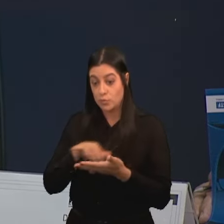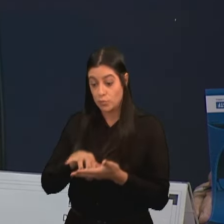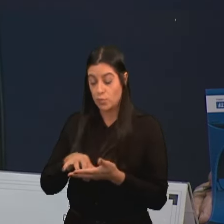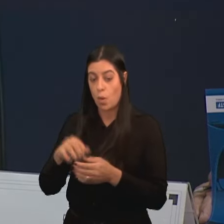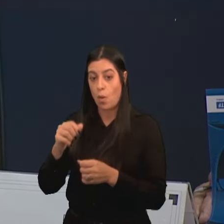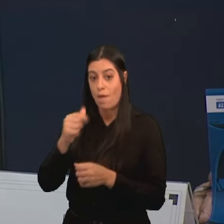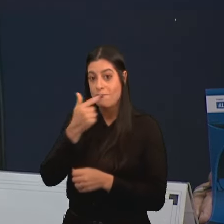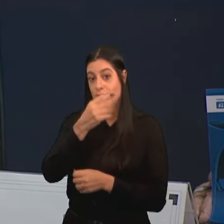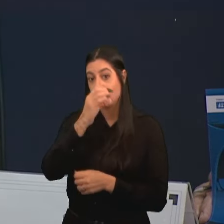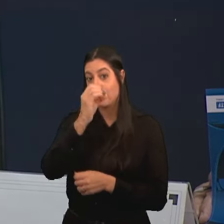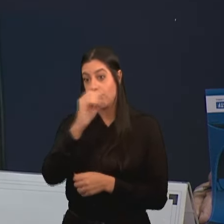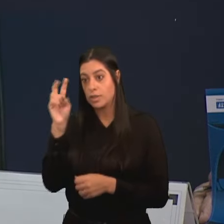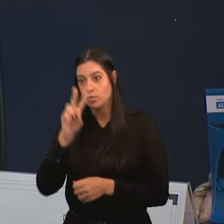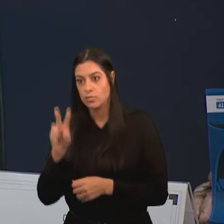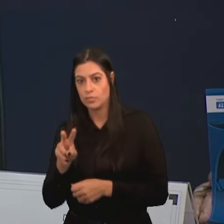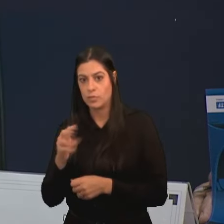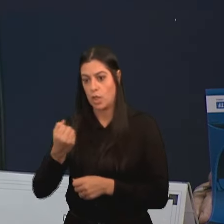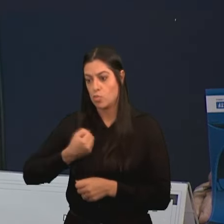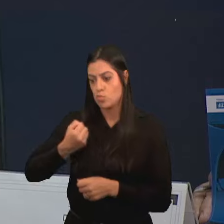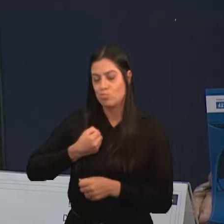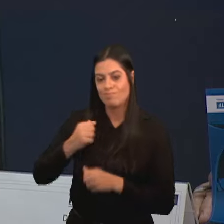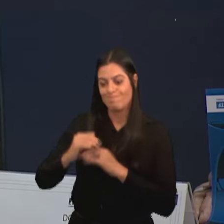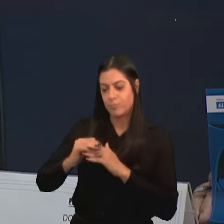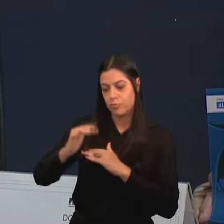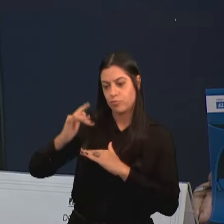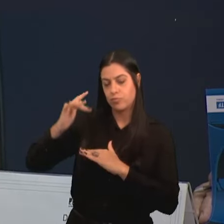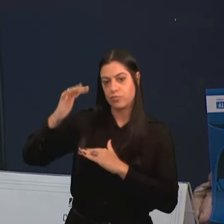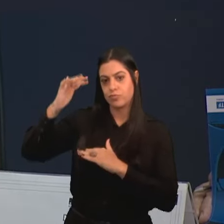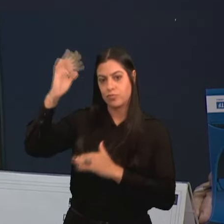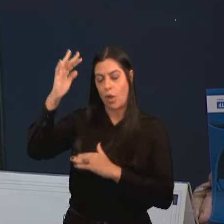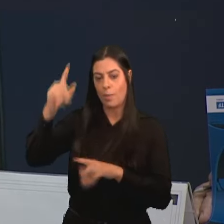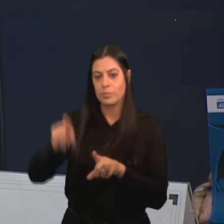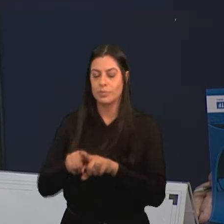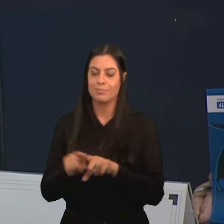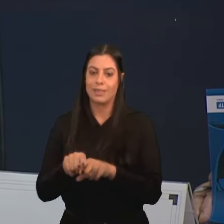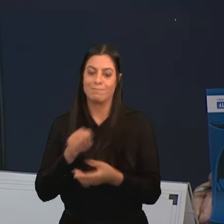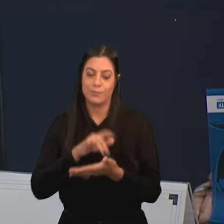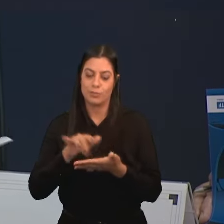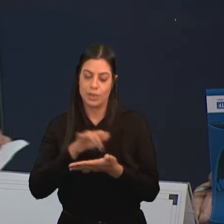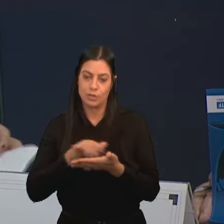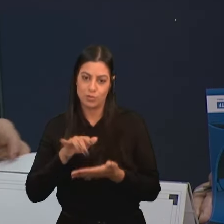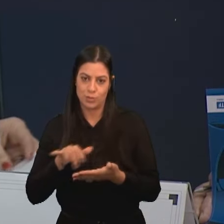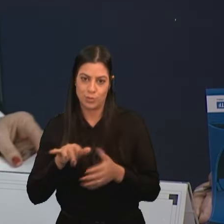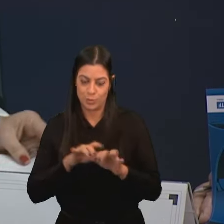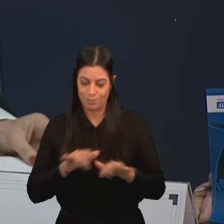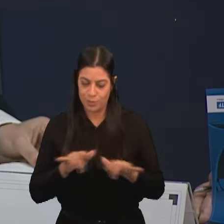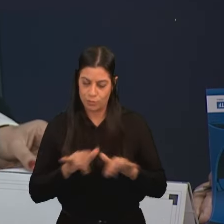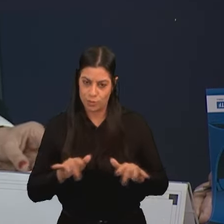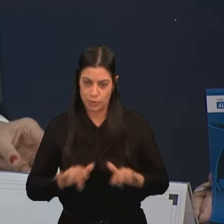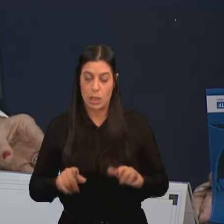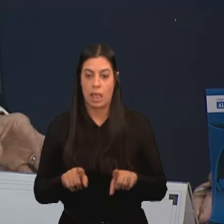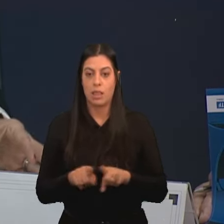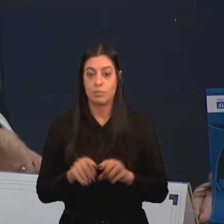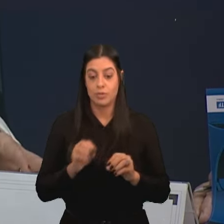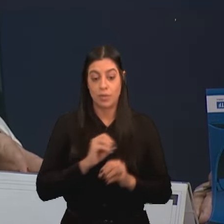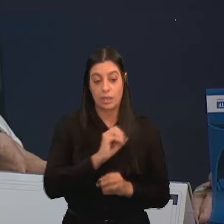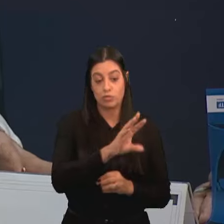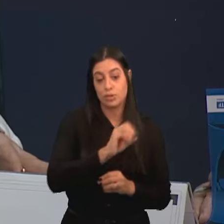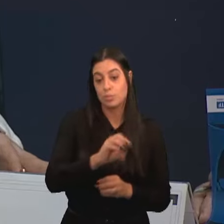de 20 veces el número de patentes que se presentaron como registro.